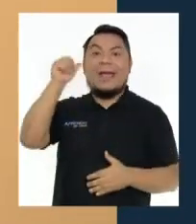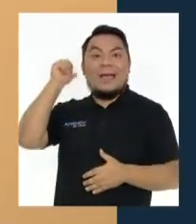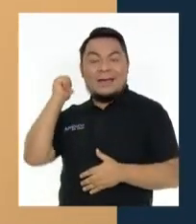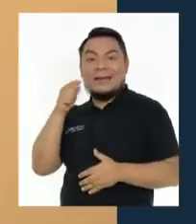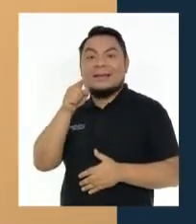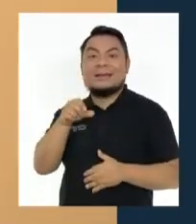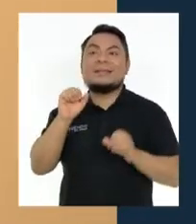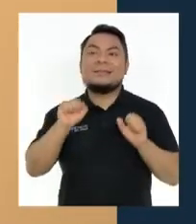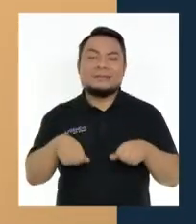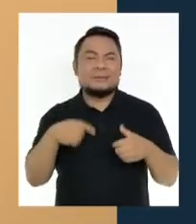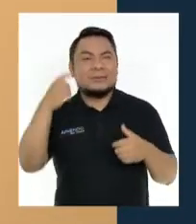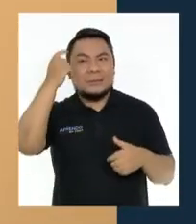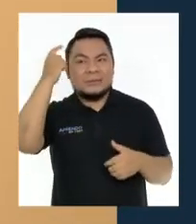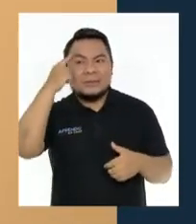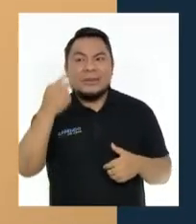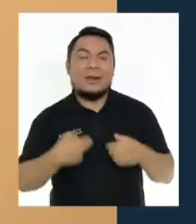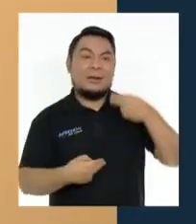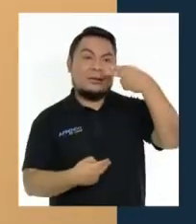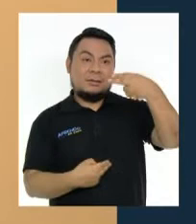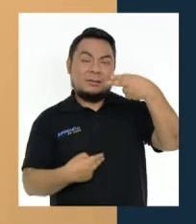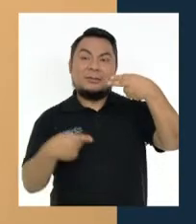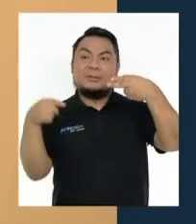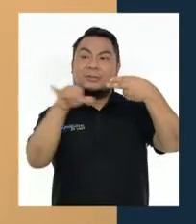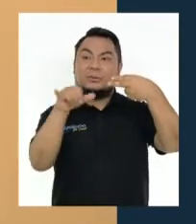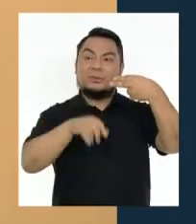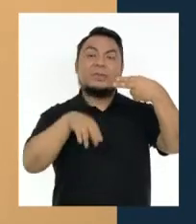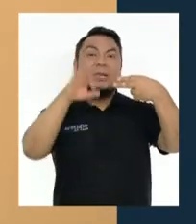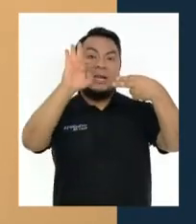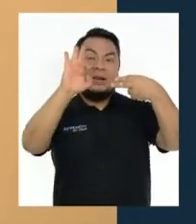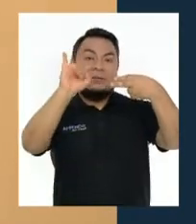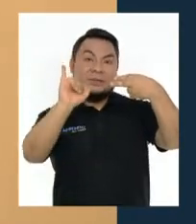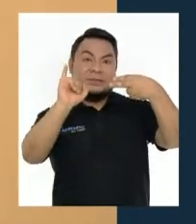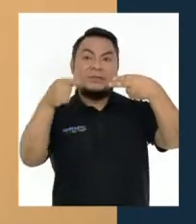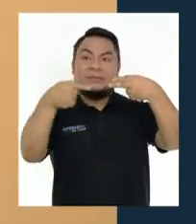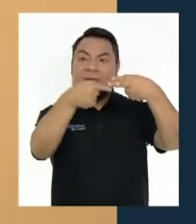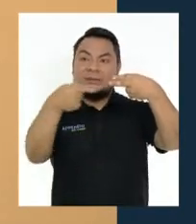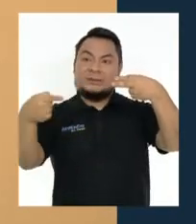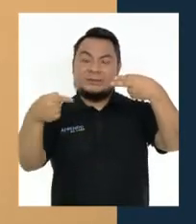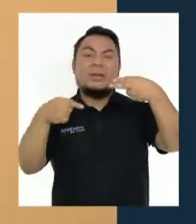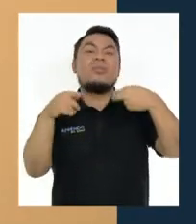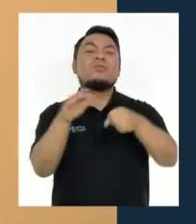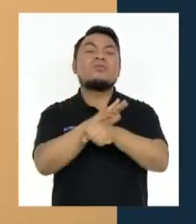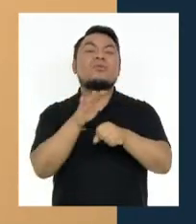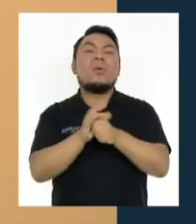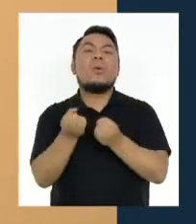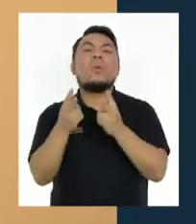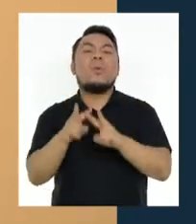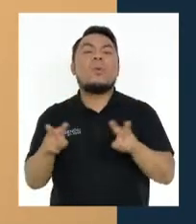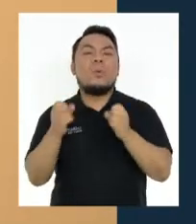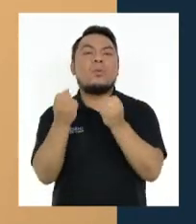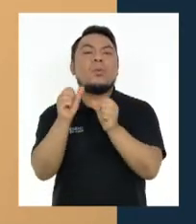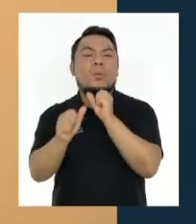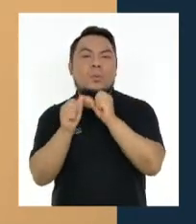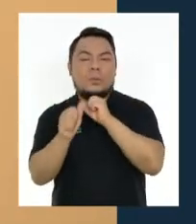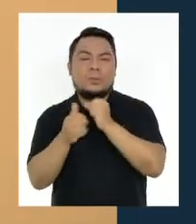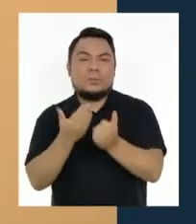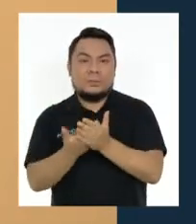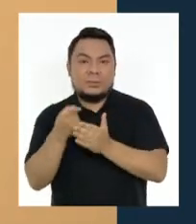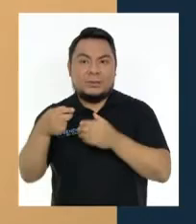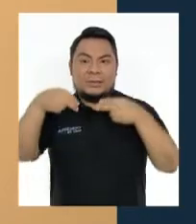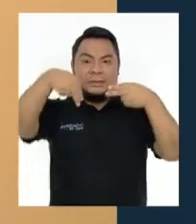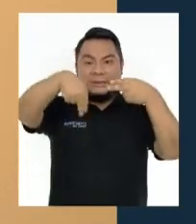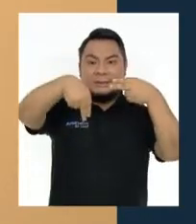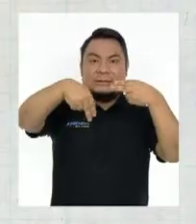el cociente entre la frecuencia absoluta F sub I y el total de valores que componen la muestra